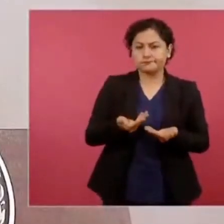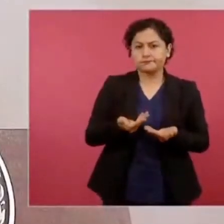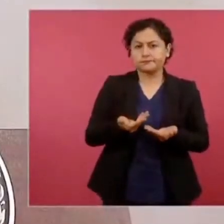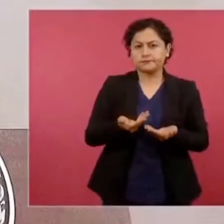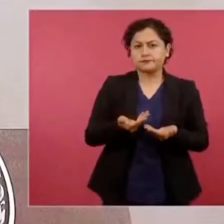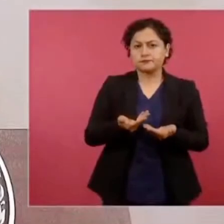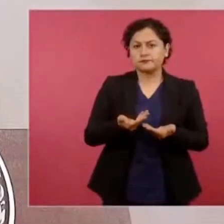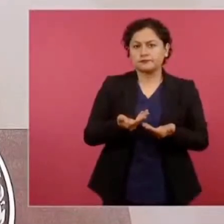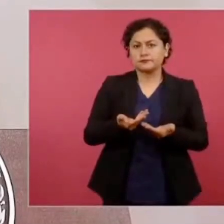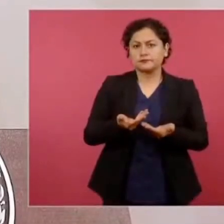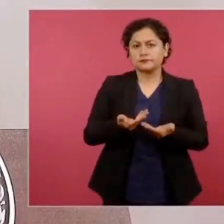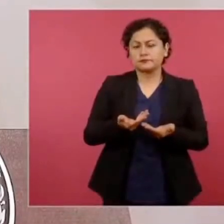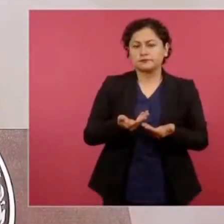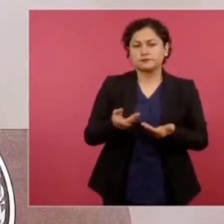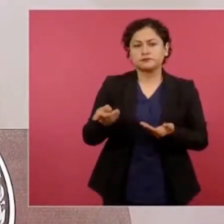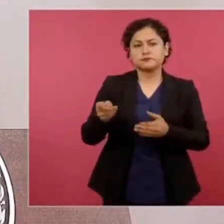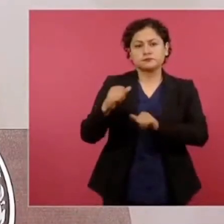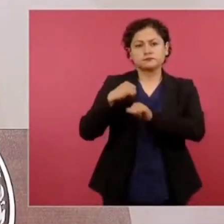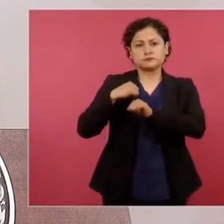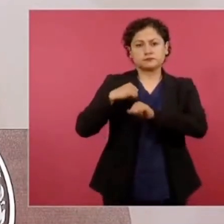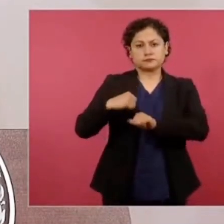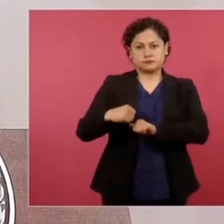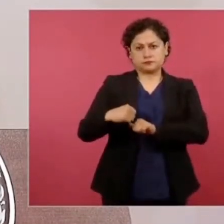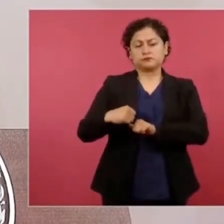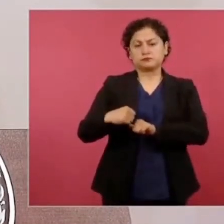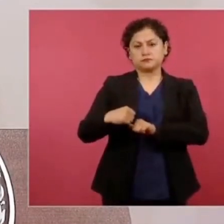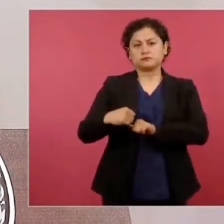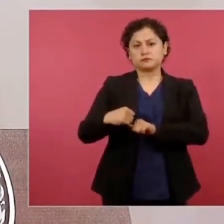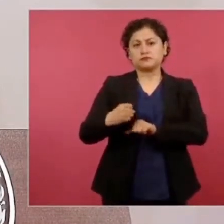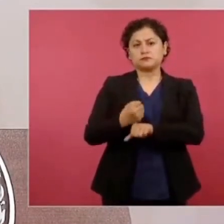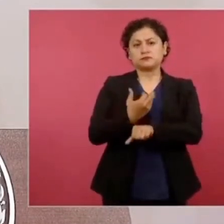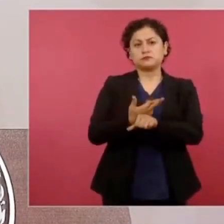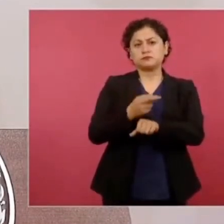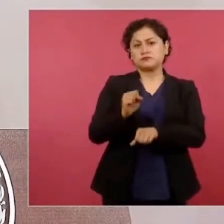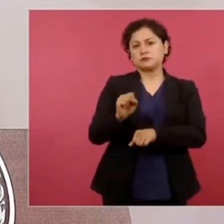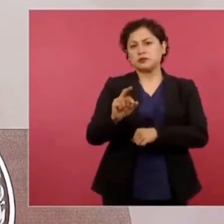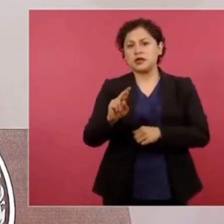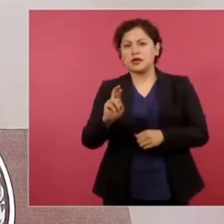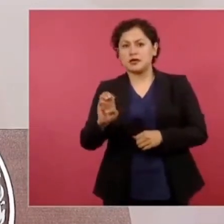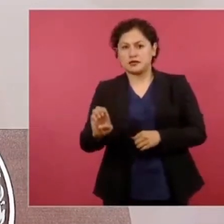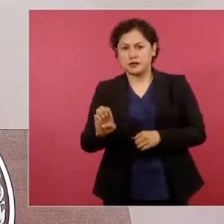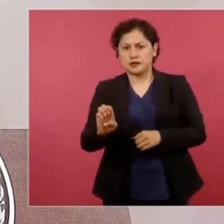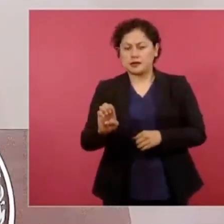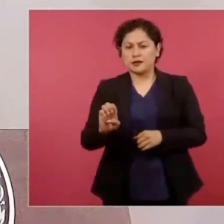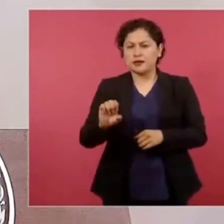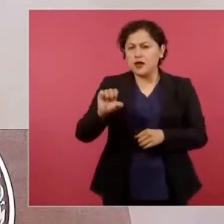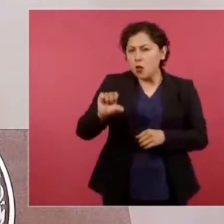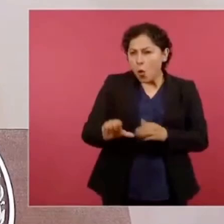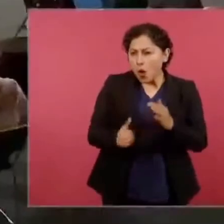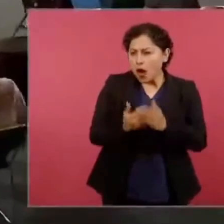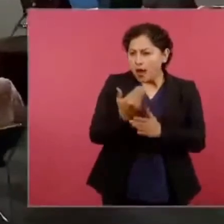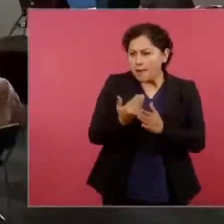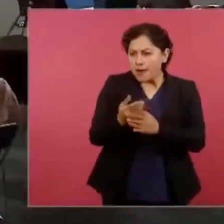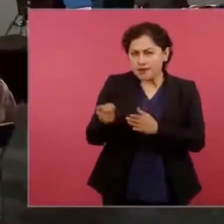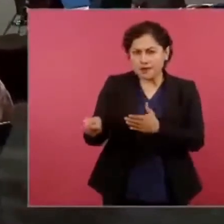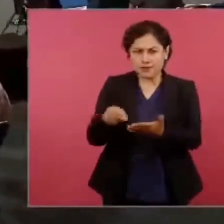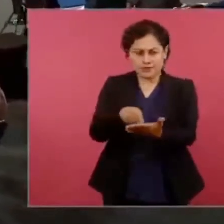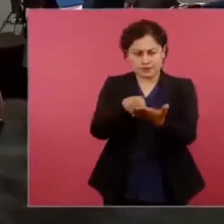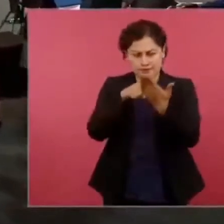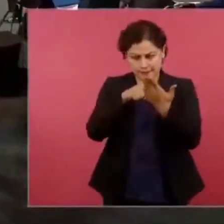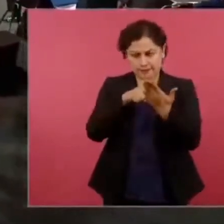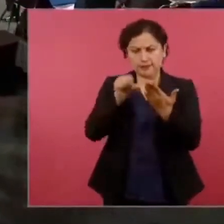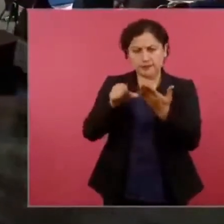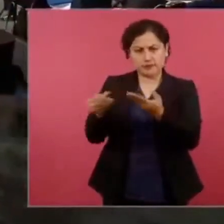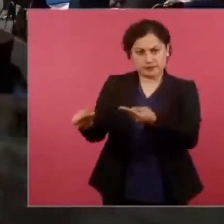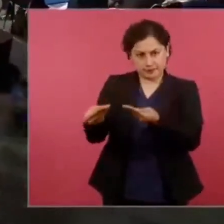la secretaria de Relaciones Exteriores, lo que nos presentó en la mañana. para tener una